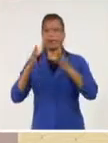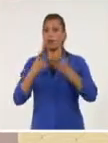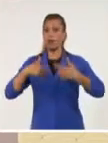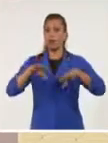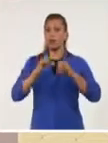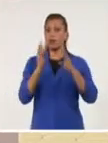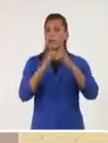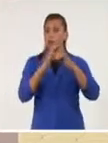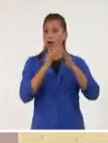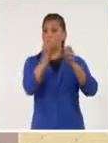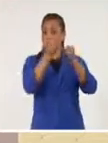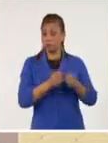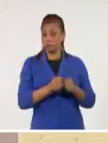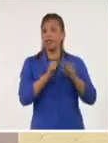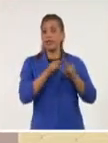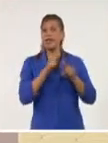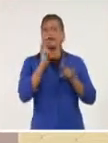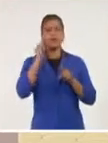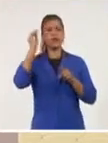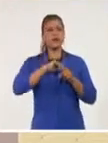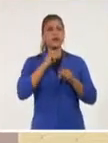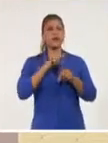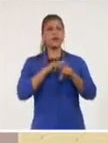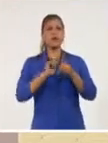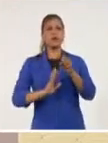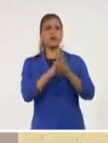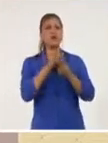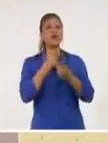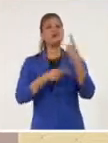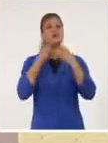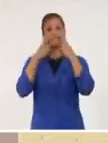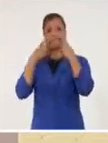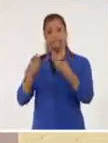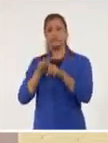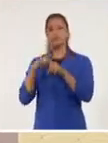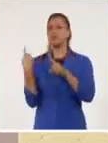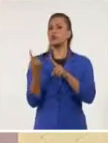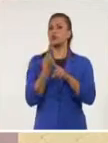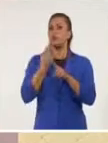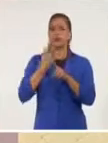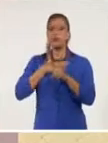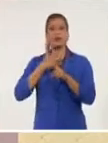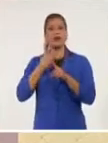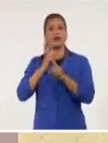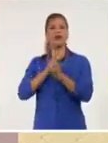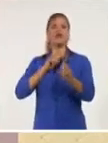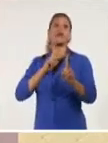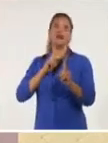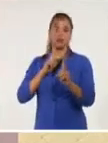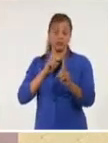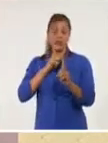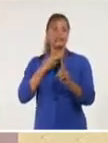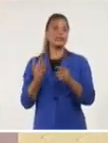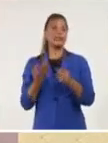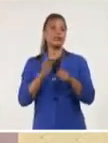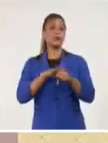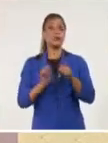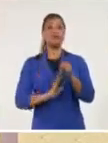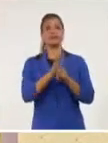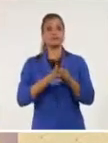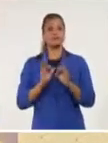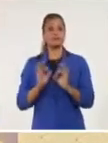creo que en estos últimos tiempos han sido de mucha importancia porque bueno hemos estado aislado con el tema de la pandemia